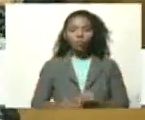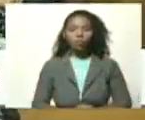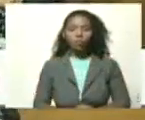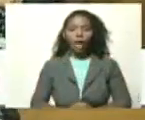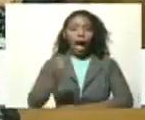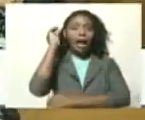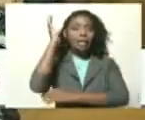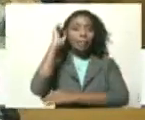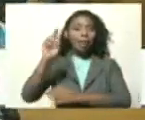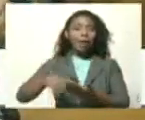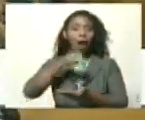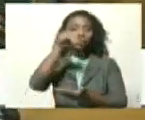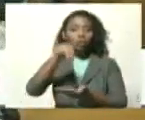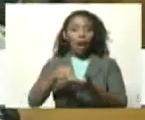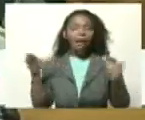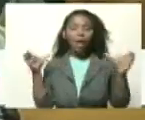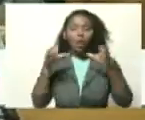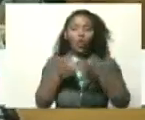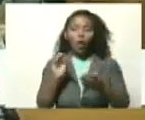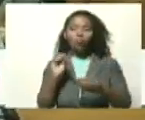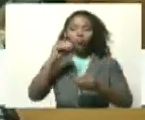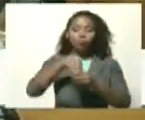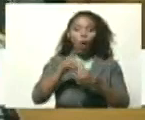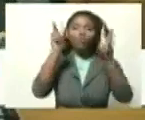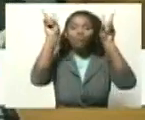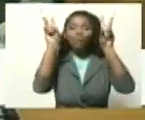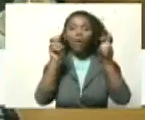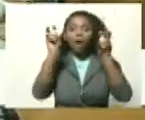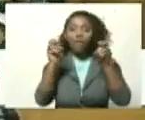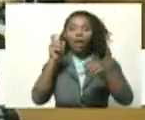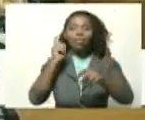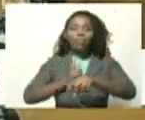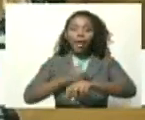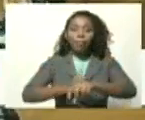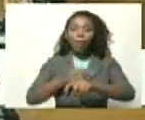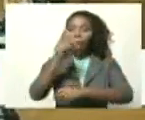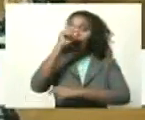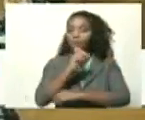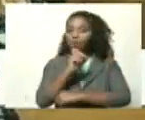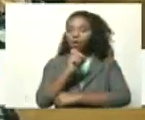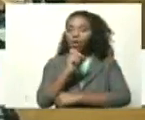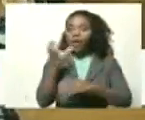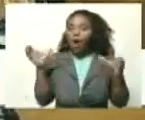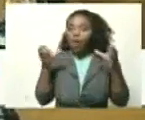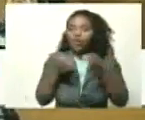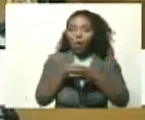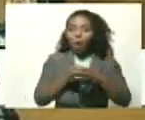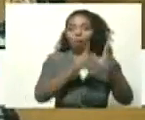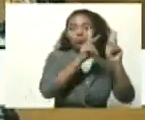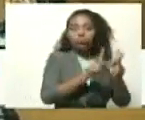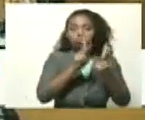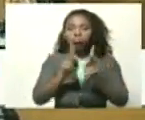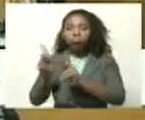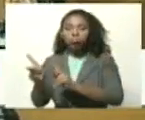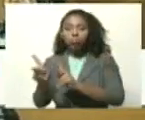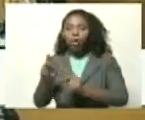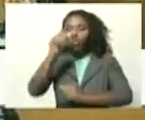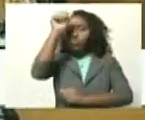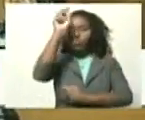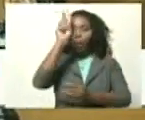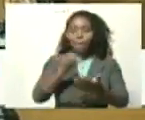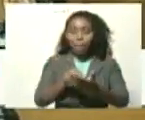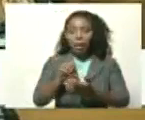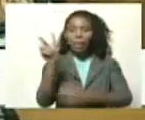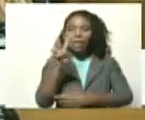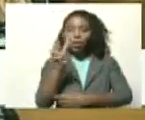Asamblea Nacional, sesión de instalación del periodo anual de sesiones ordinarias